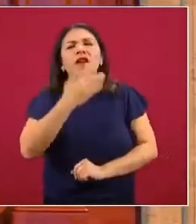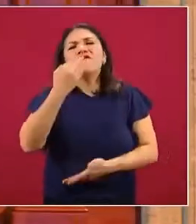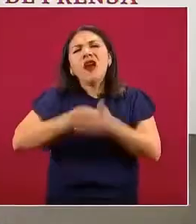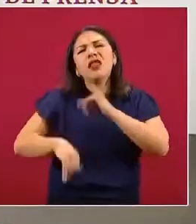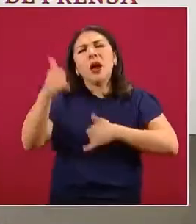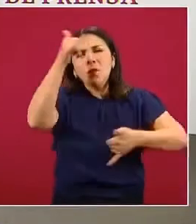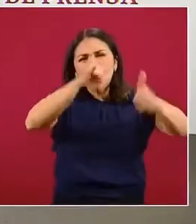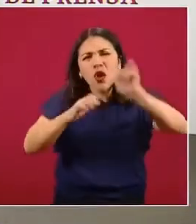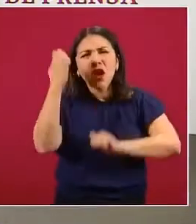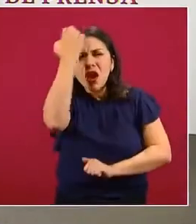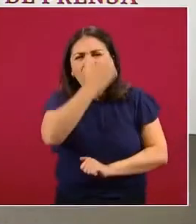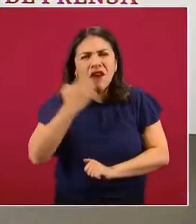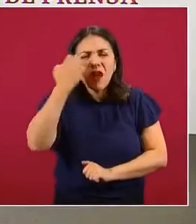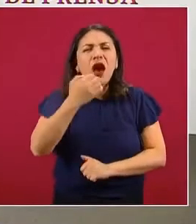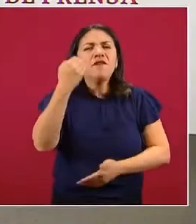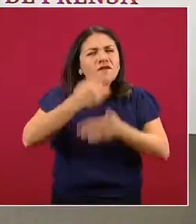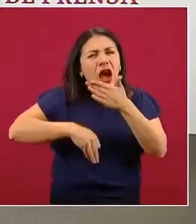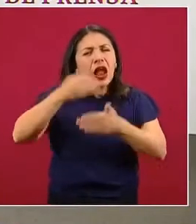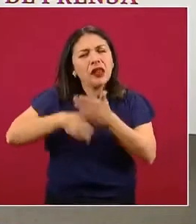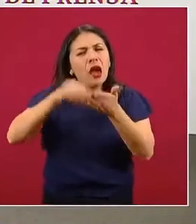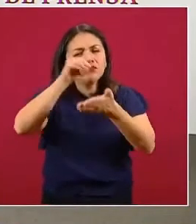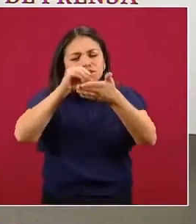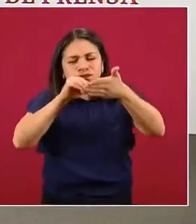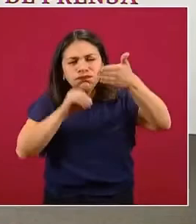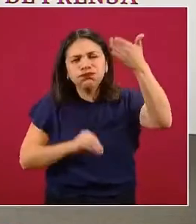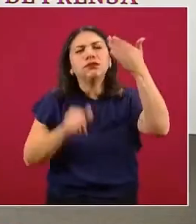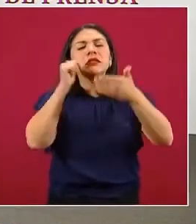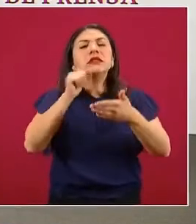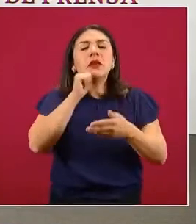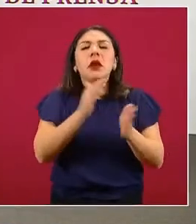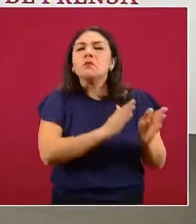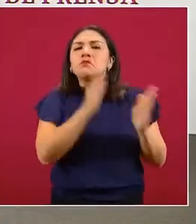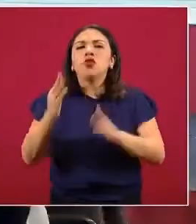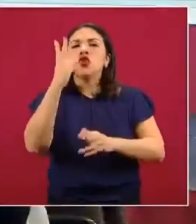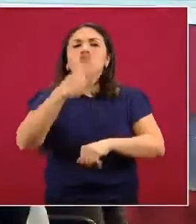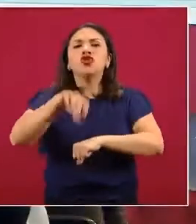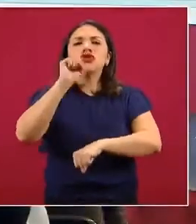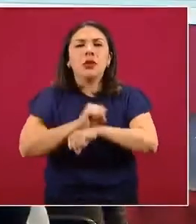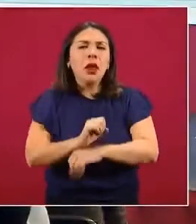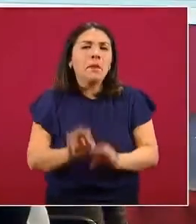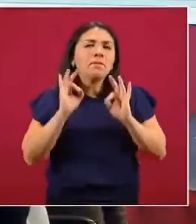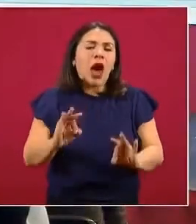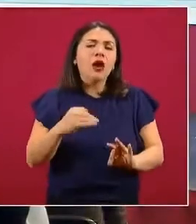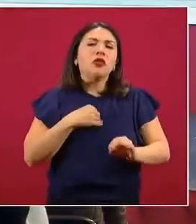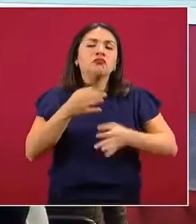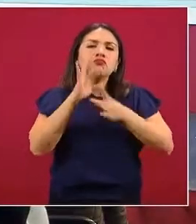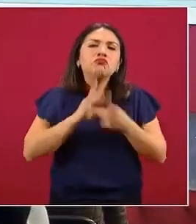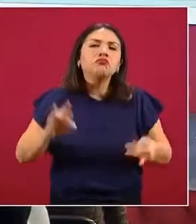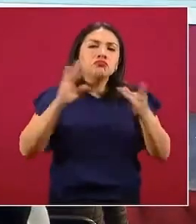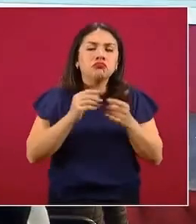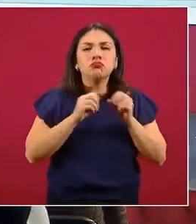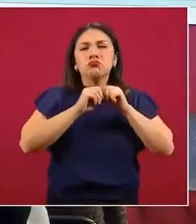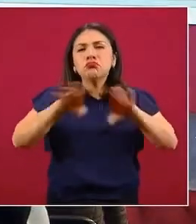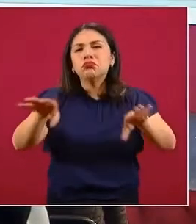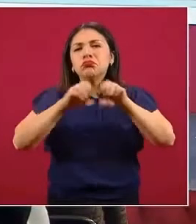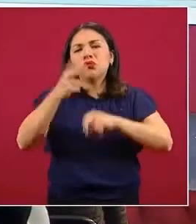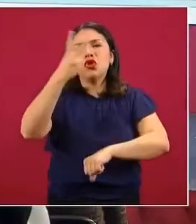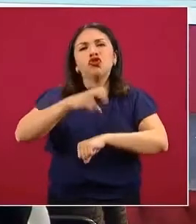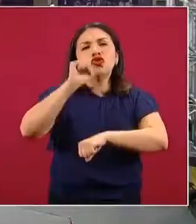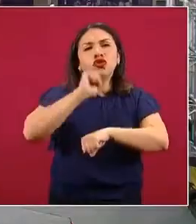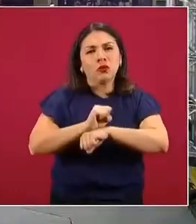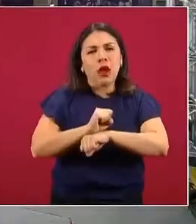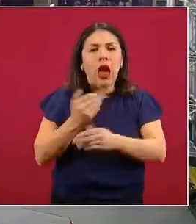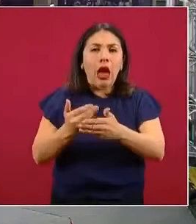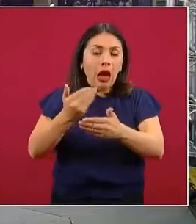laboratorio diagnóstico que en su momento siempre se tienen en las últimas 2 semanas, en la medida que la información va llegando de las entidades